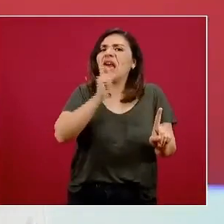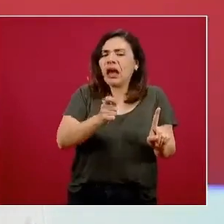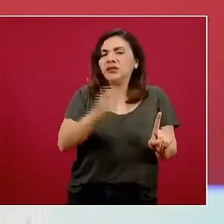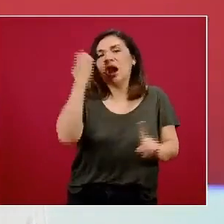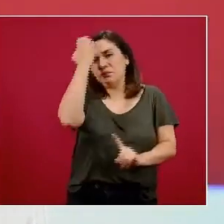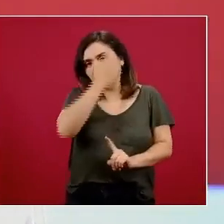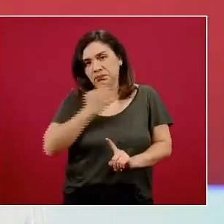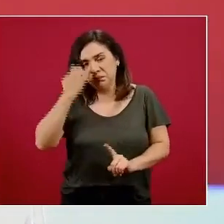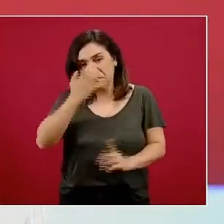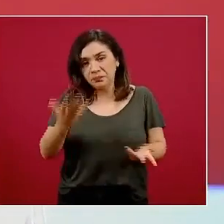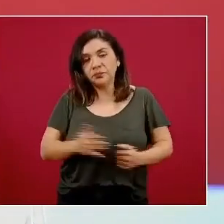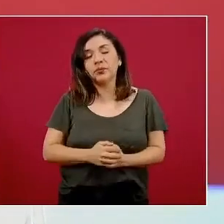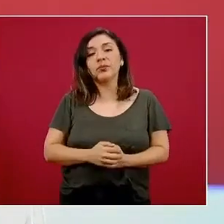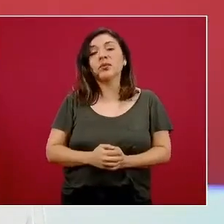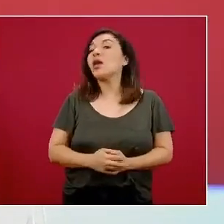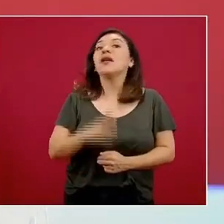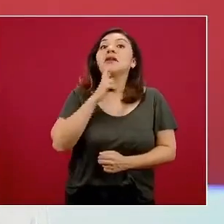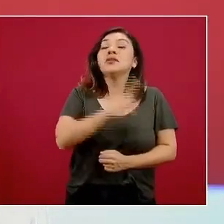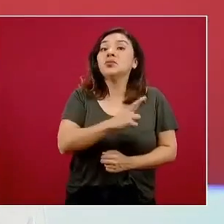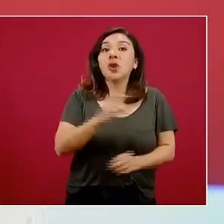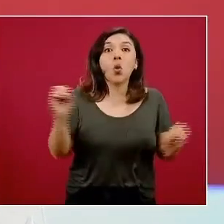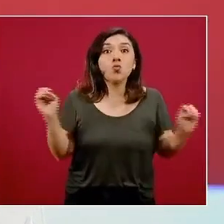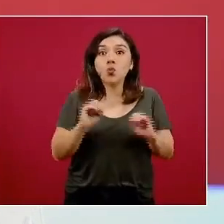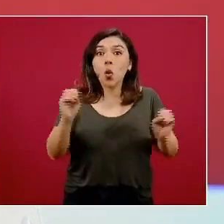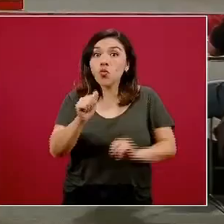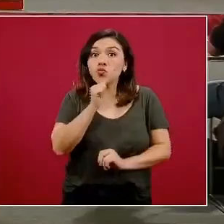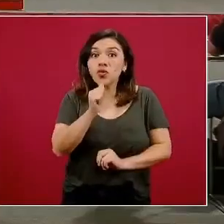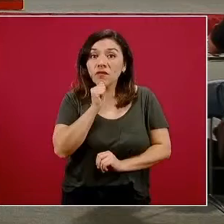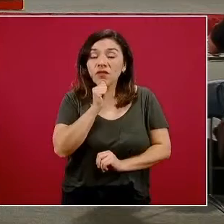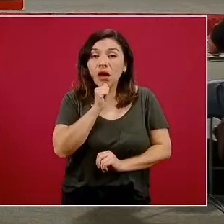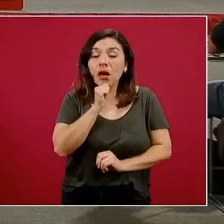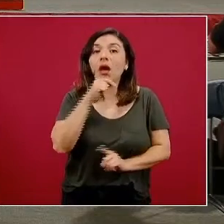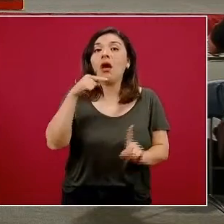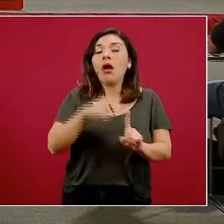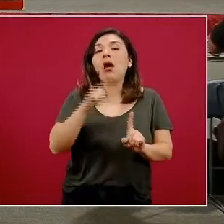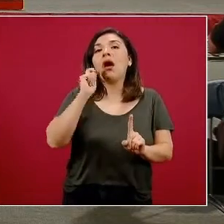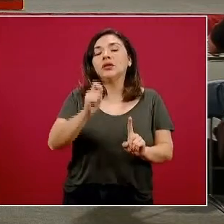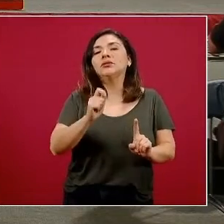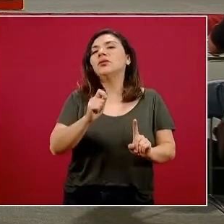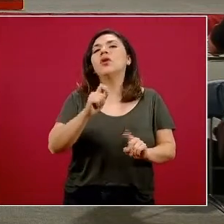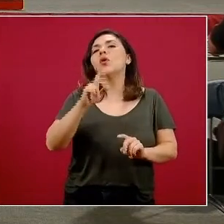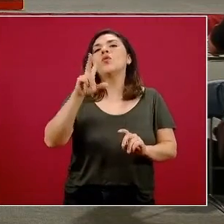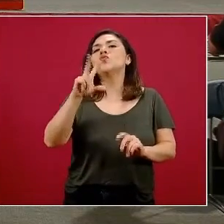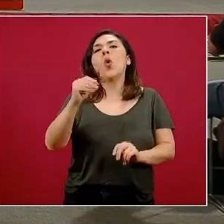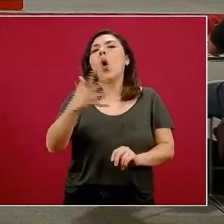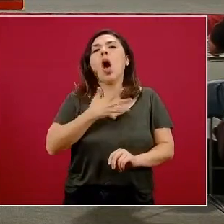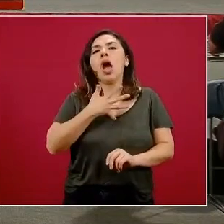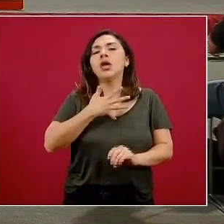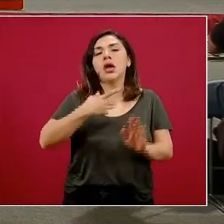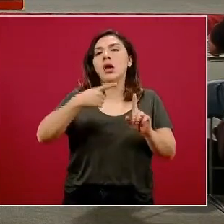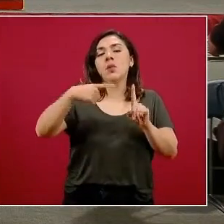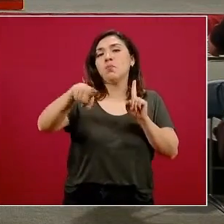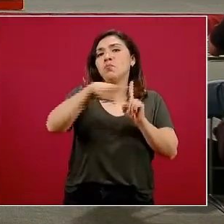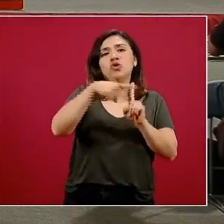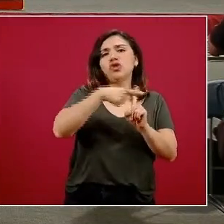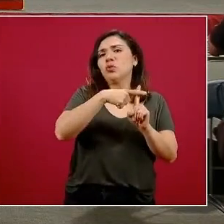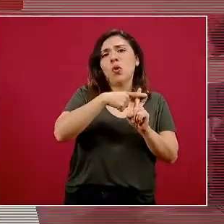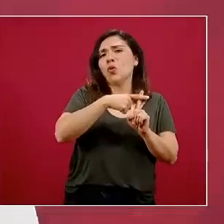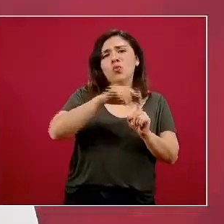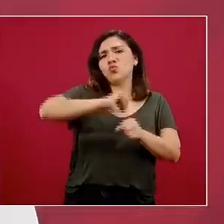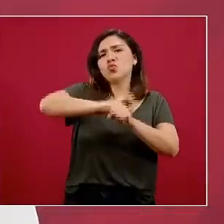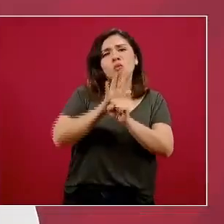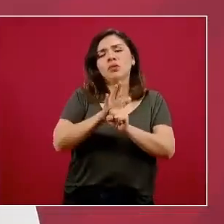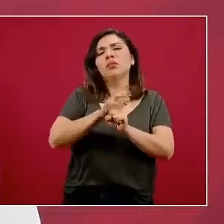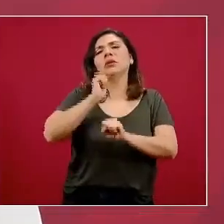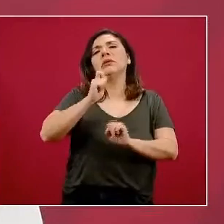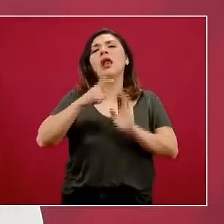De quienes quedan sin diagnóstico, ya permanecen como casos descartados, se descarta que tengan